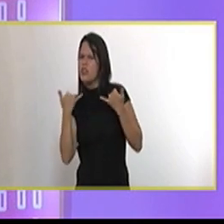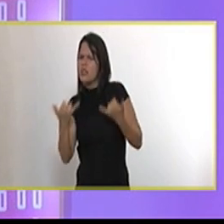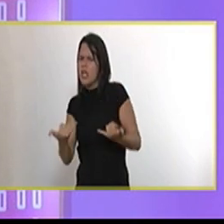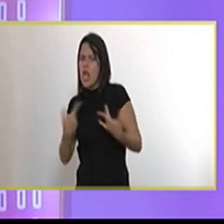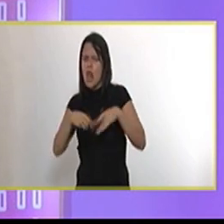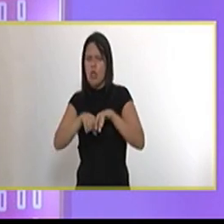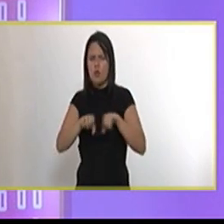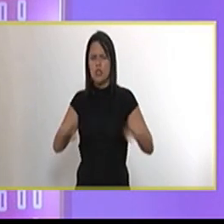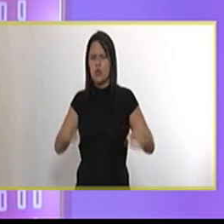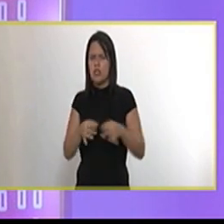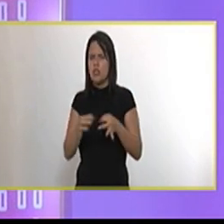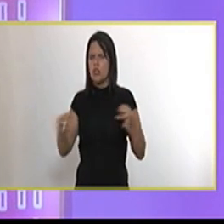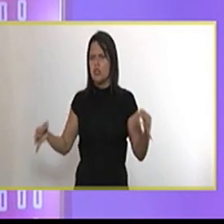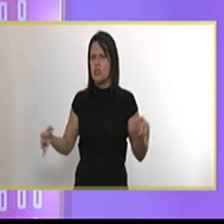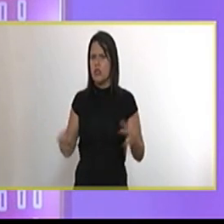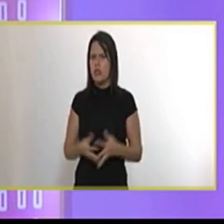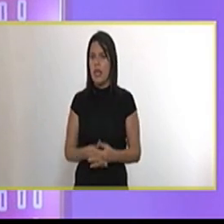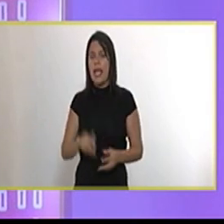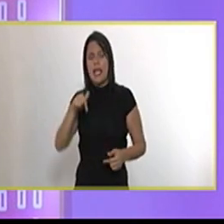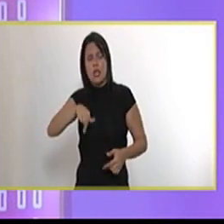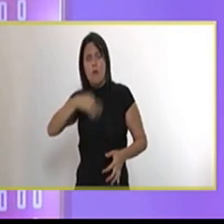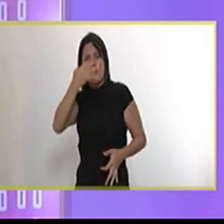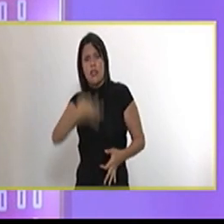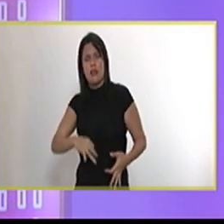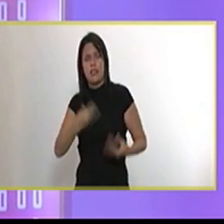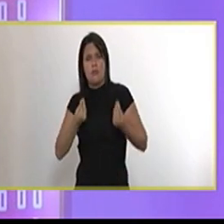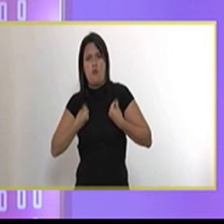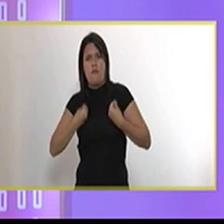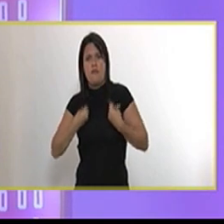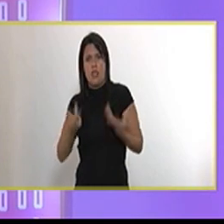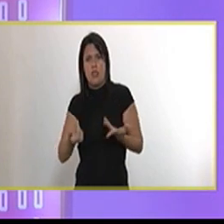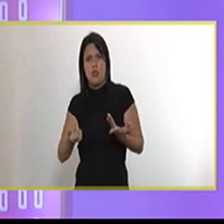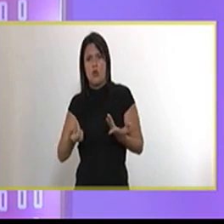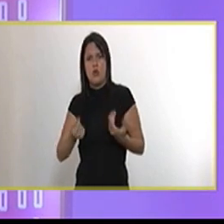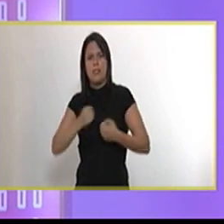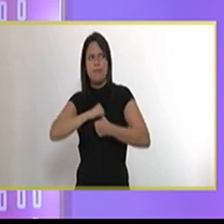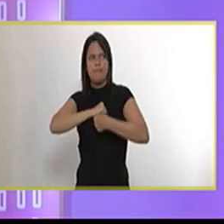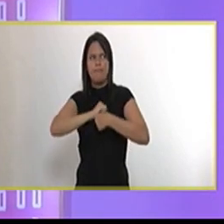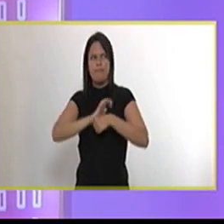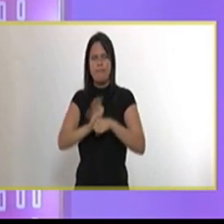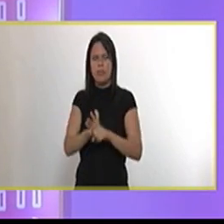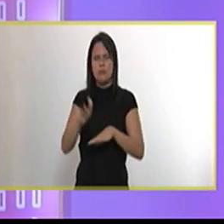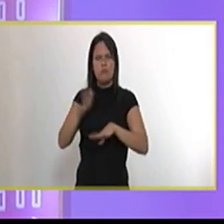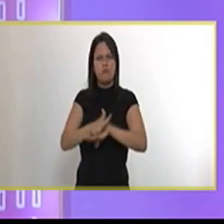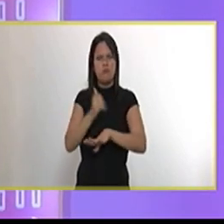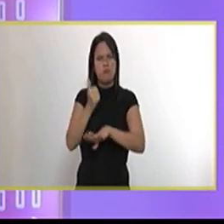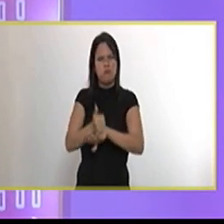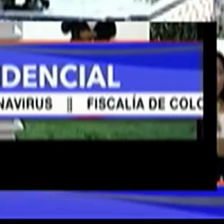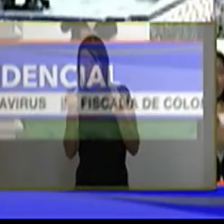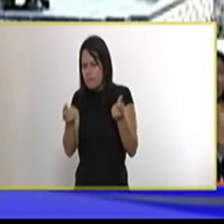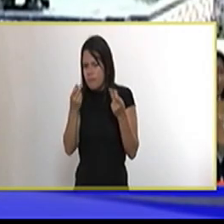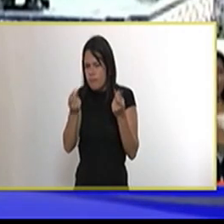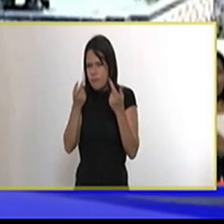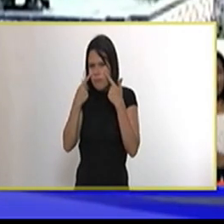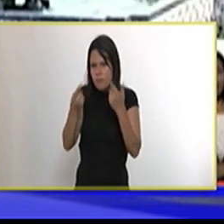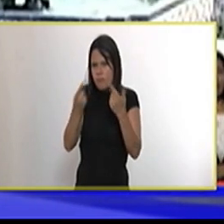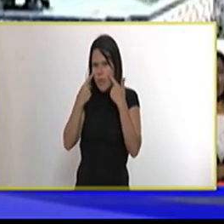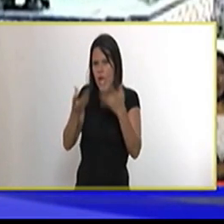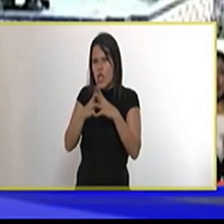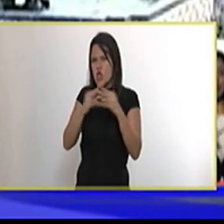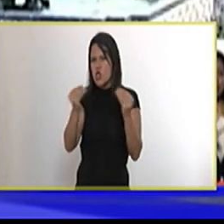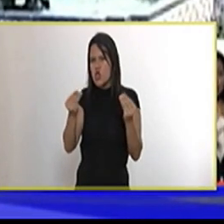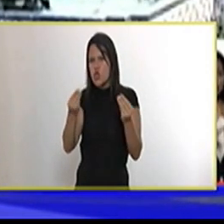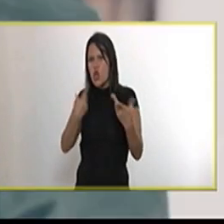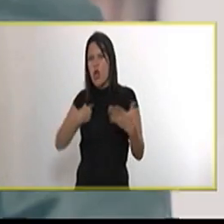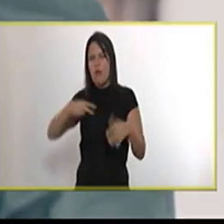de la educación a distancia, en esta nueva realidad que estamos viviendo de pandemia sobre el COVID-19. A raíz